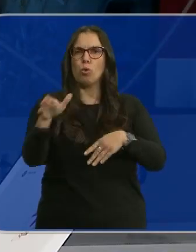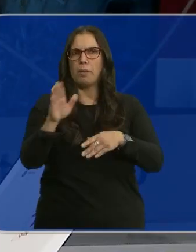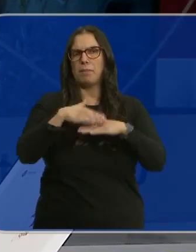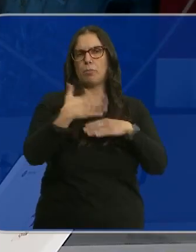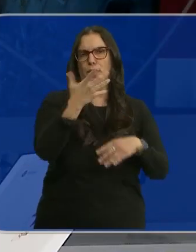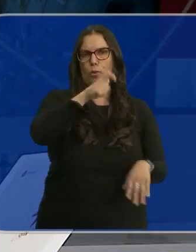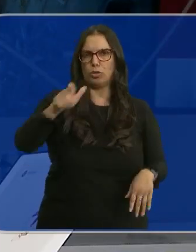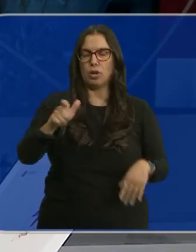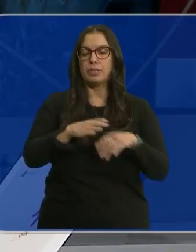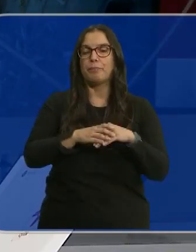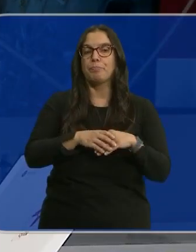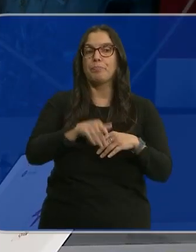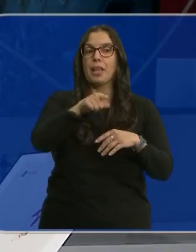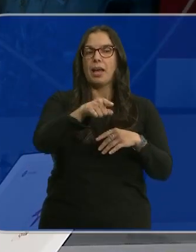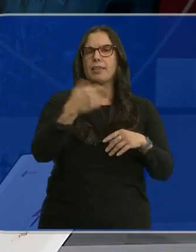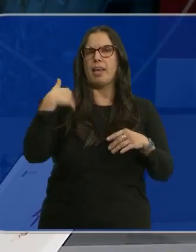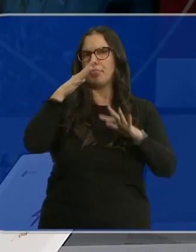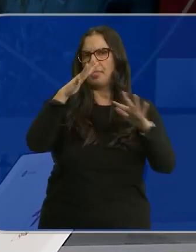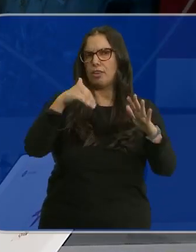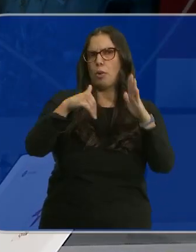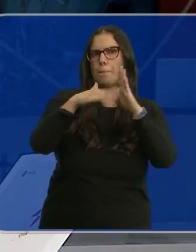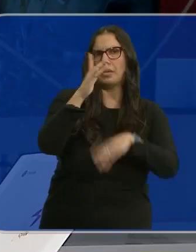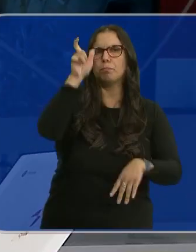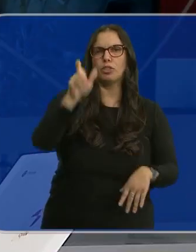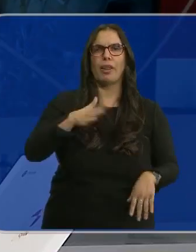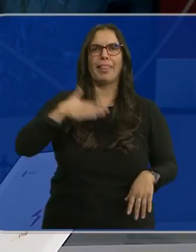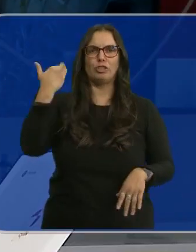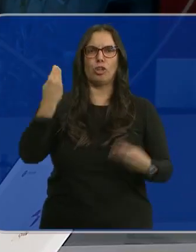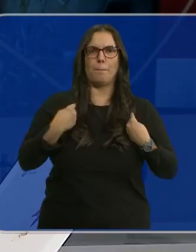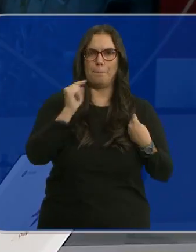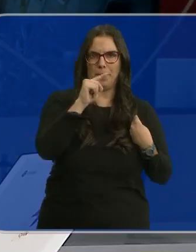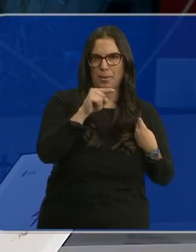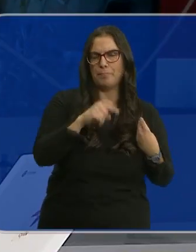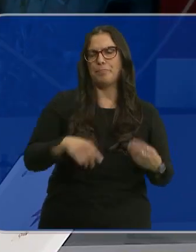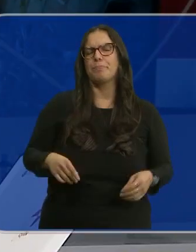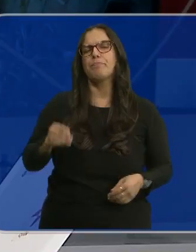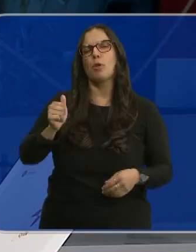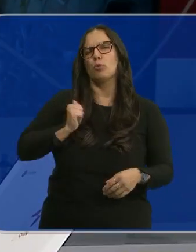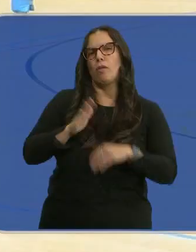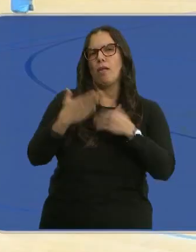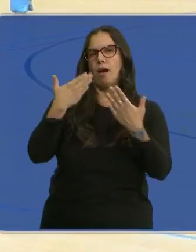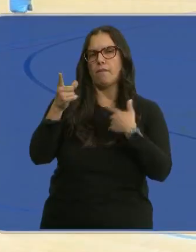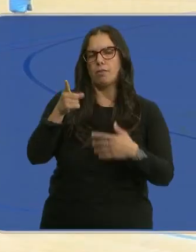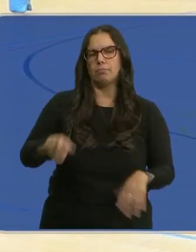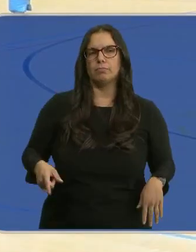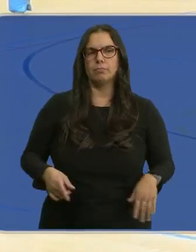5 personas. Allí lleva afincado más de 10 años un soriano. Hemos tenido la oportunidad de hablar con él.